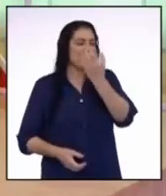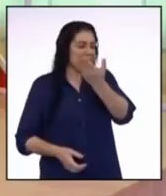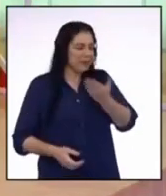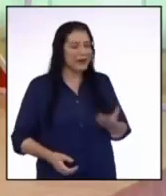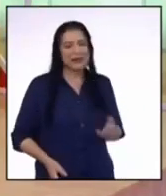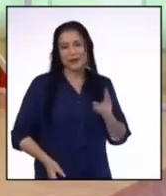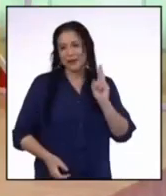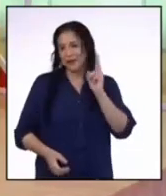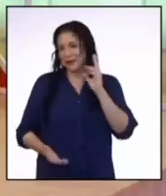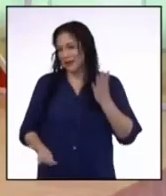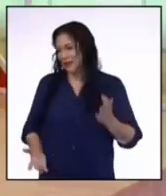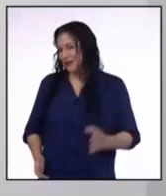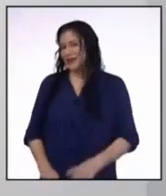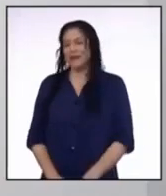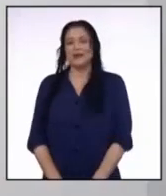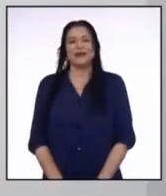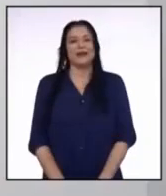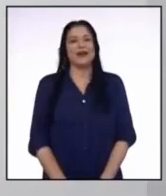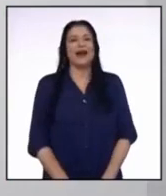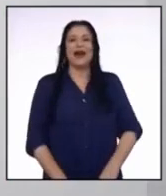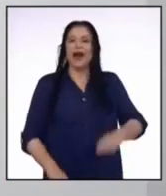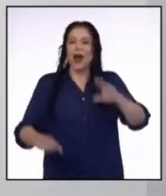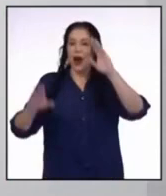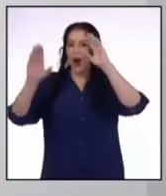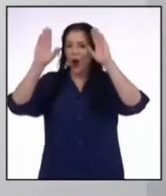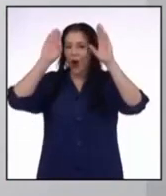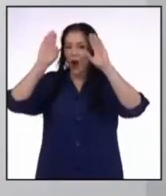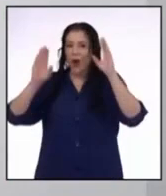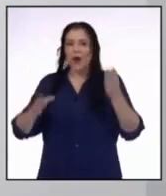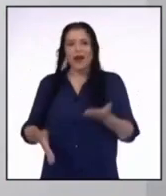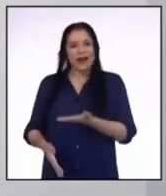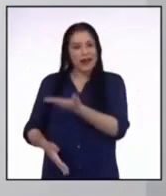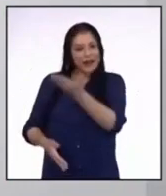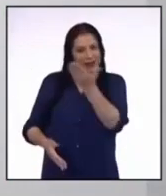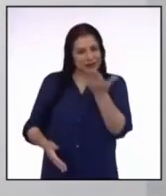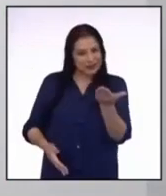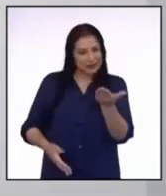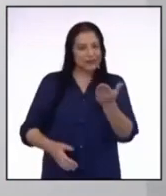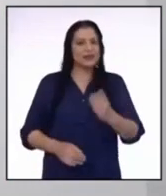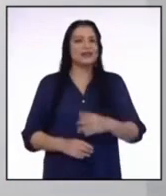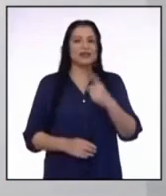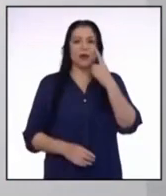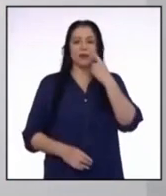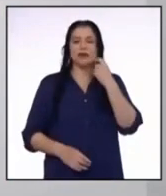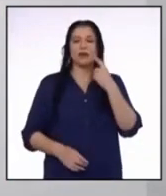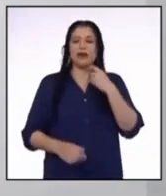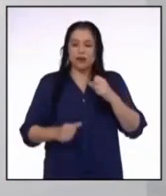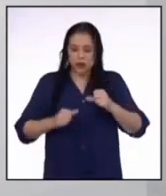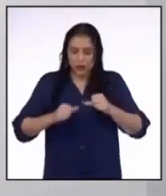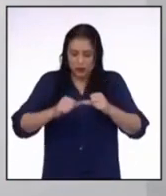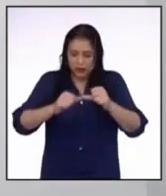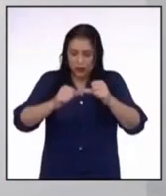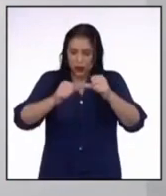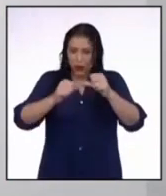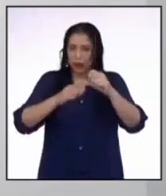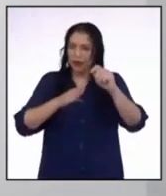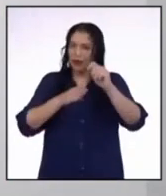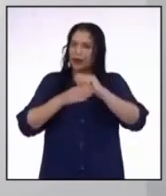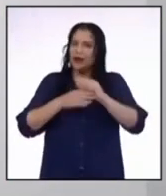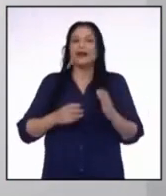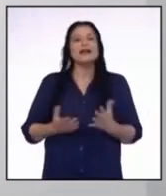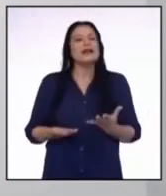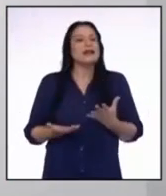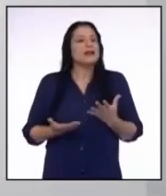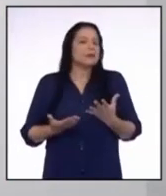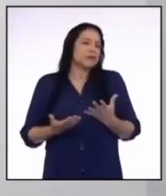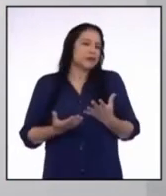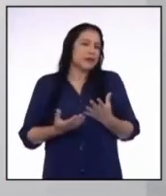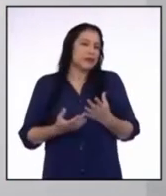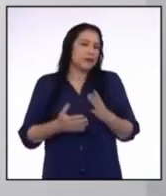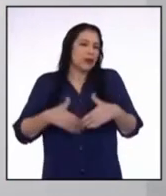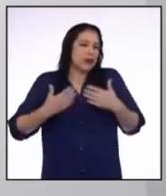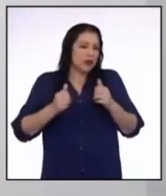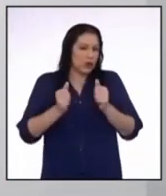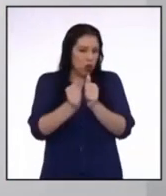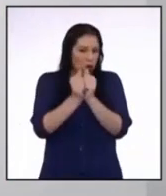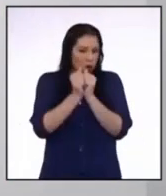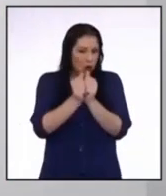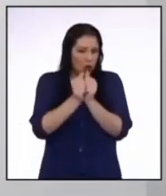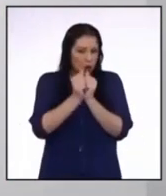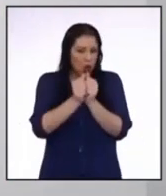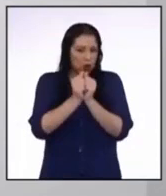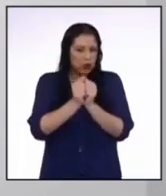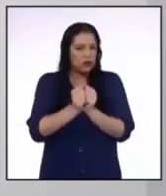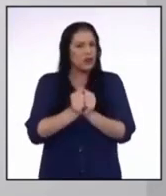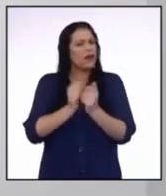¡Bienvenida, profesora! Hola a todas y todos. Continuamos con la tarea de acompañar a nuestra